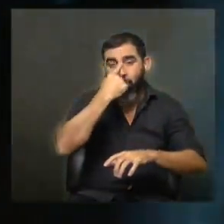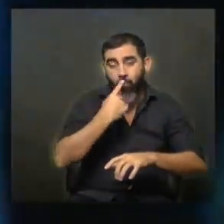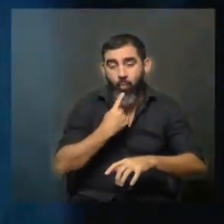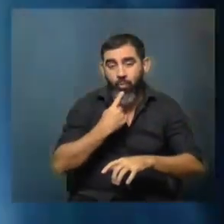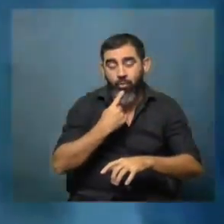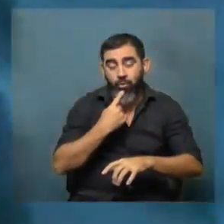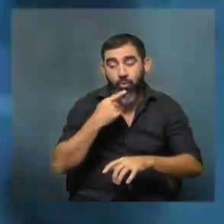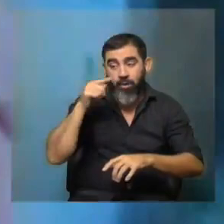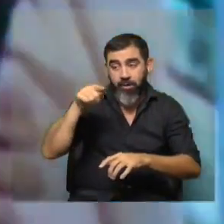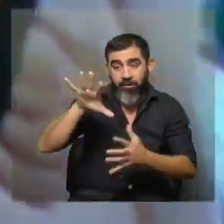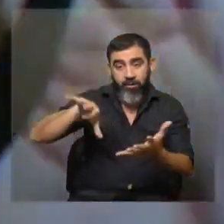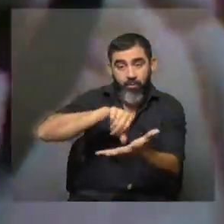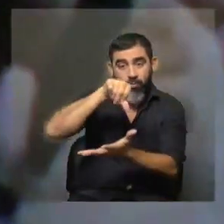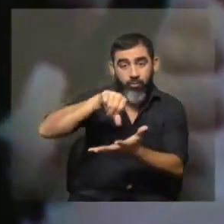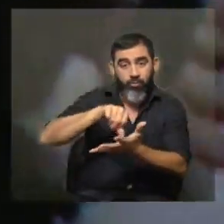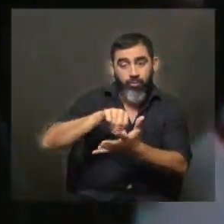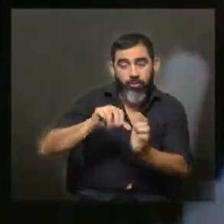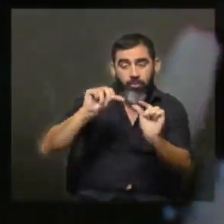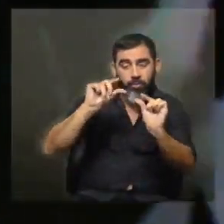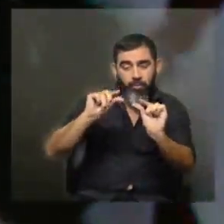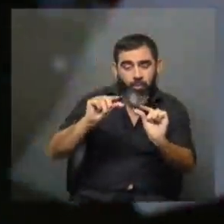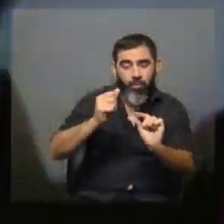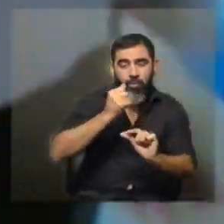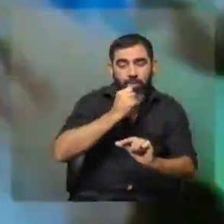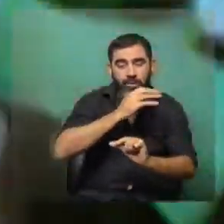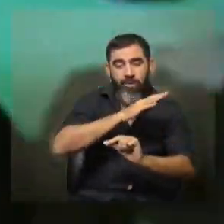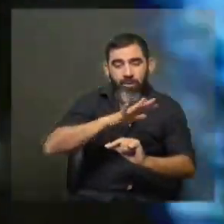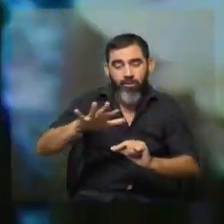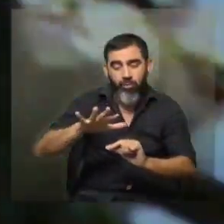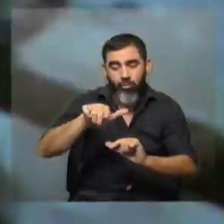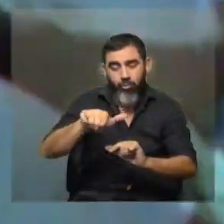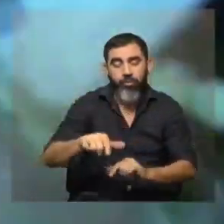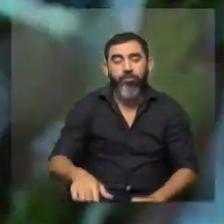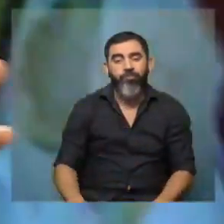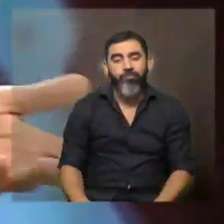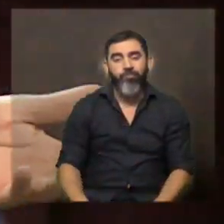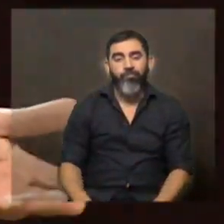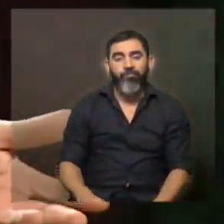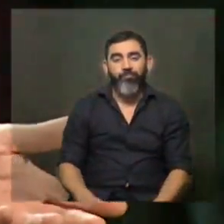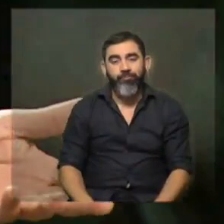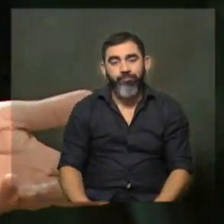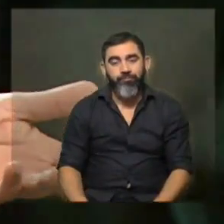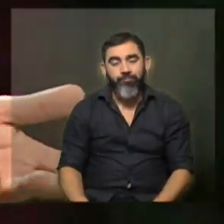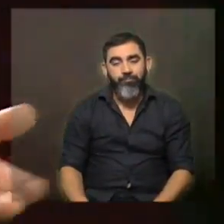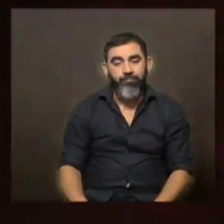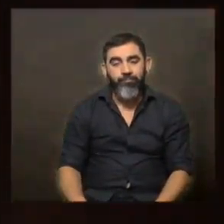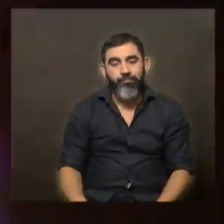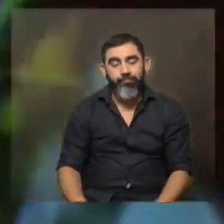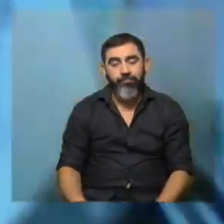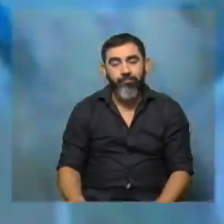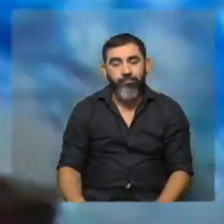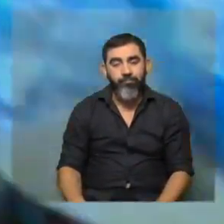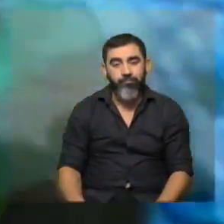San Gregorio hay un pedacito de esta narración que tiene la duración de lo que es este propio